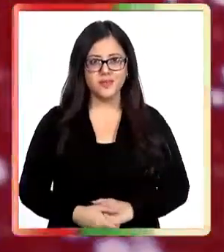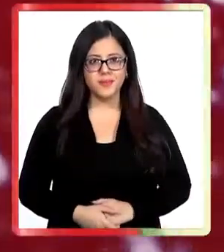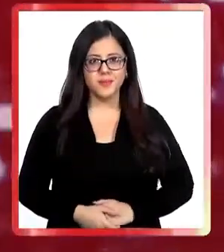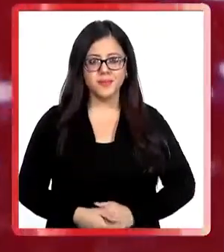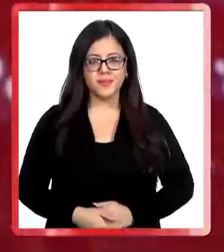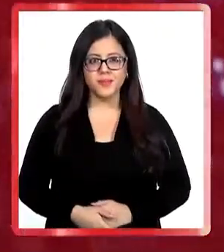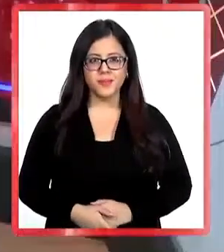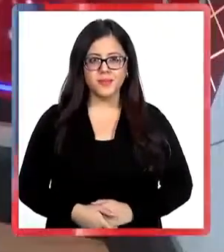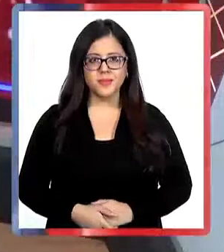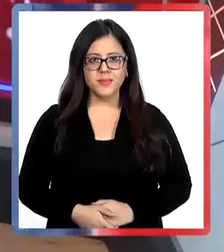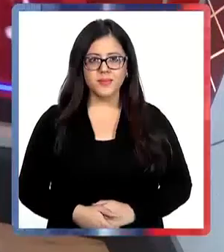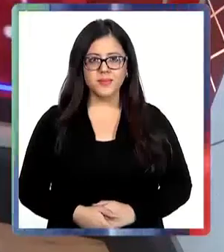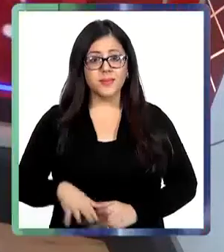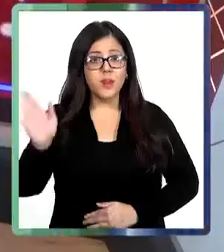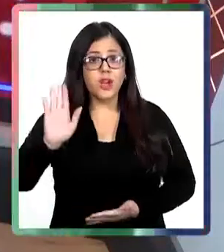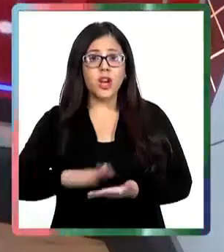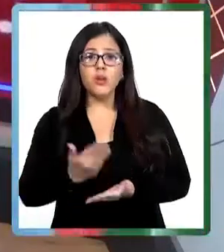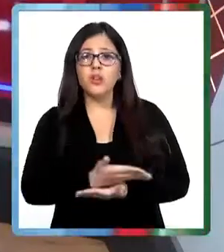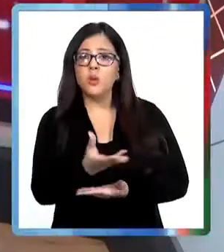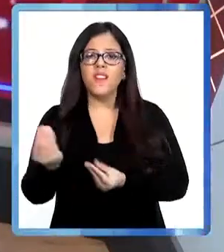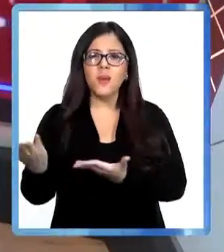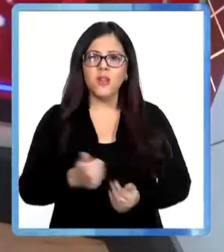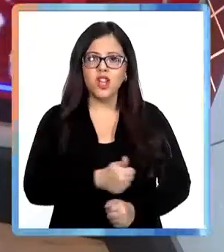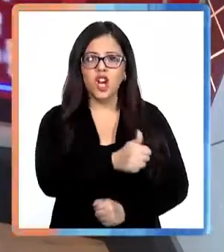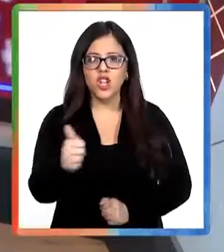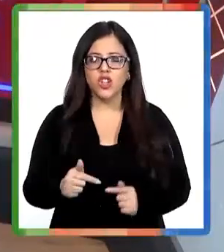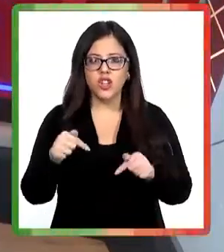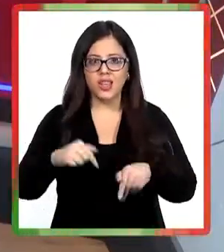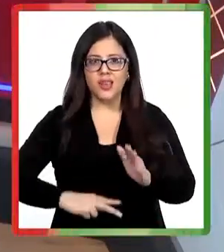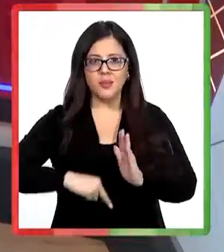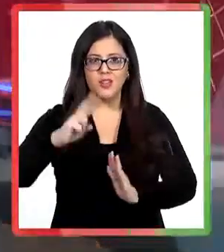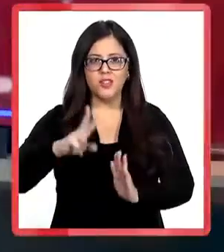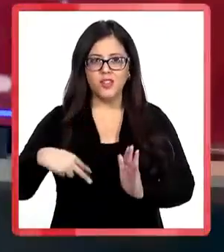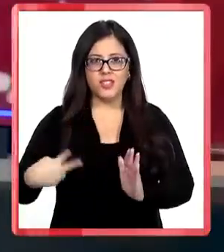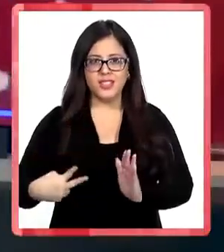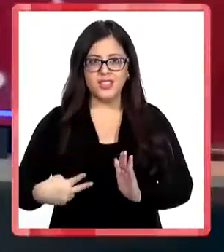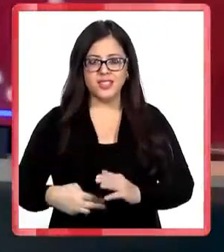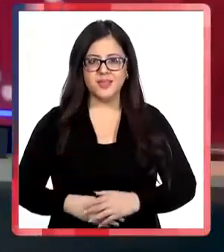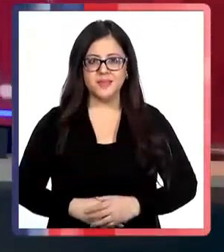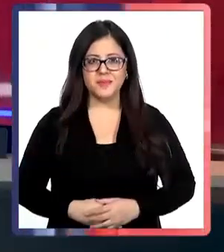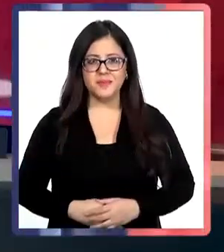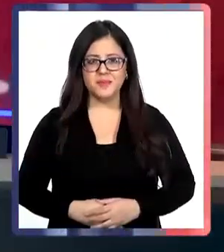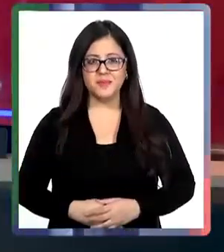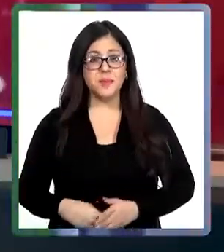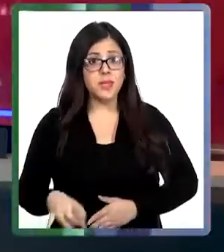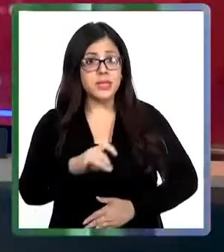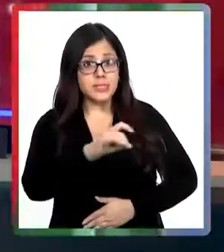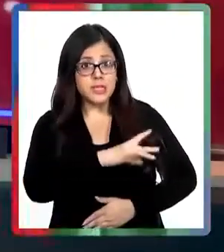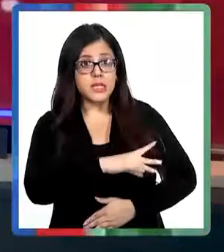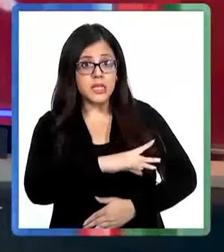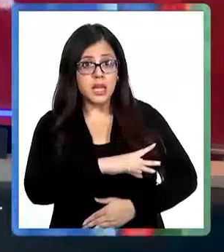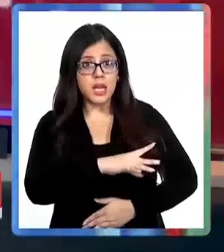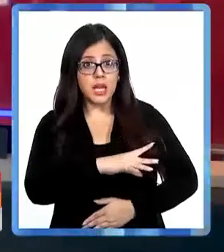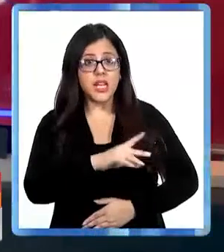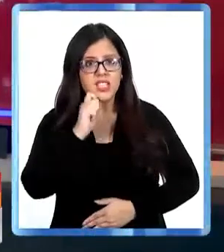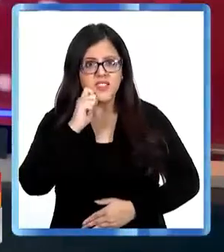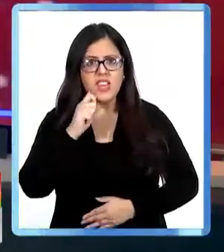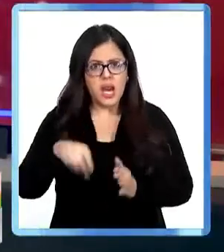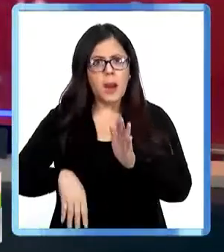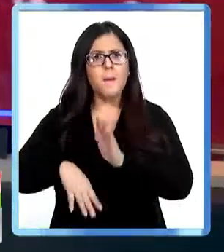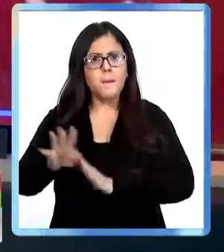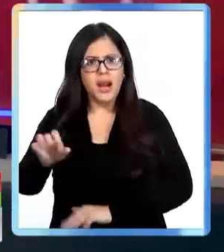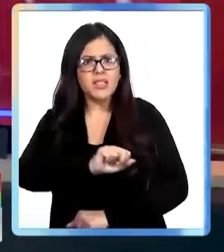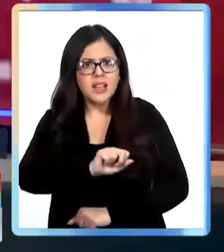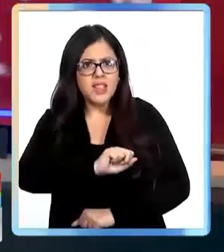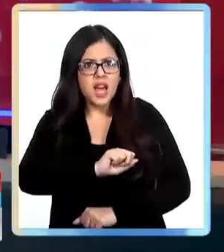Noticias. Hola, ¿qué tal? ¿Cómo están? Bienvenidas y bienvenidos a Portavoz Noticias. Porque Chile es mucho más que Santiago.